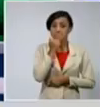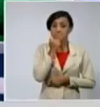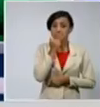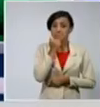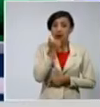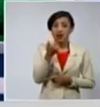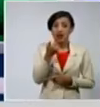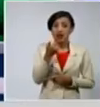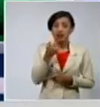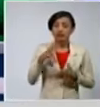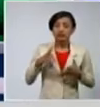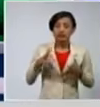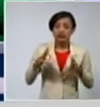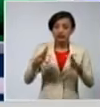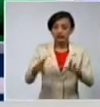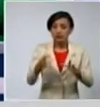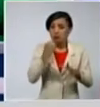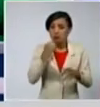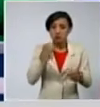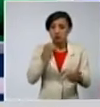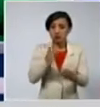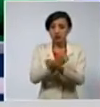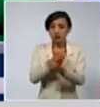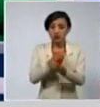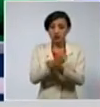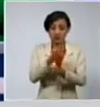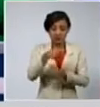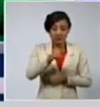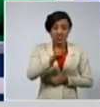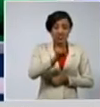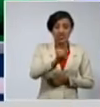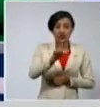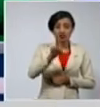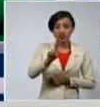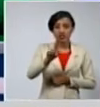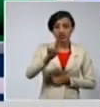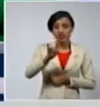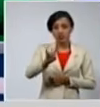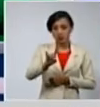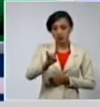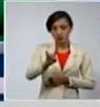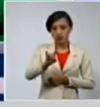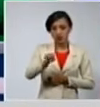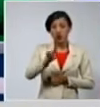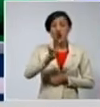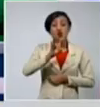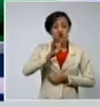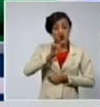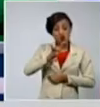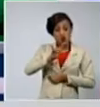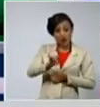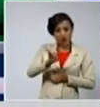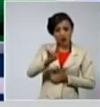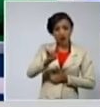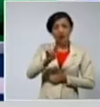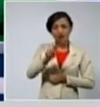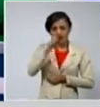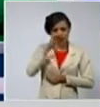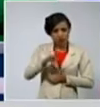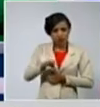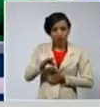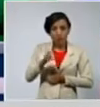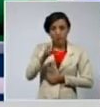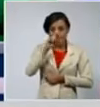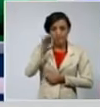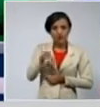más complicado es que de esos 119, 9 son menores de 1 año, 9 son